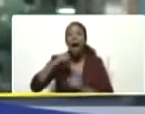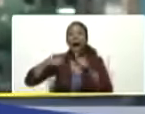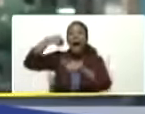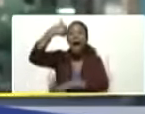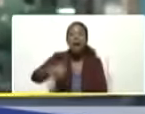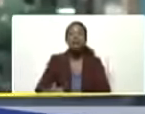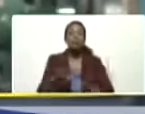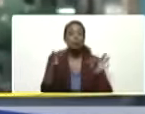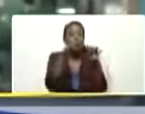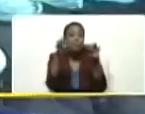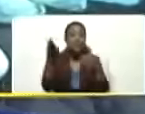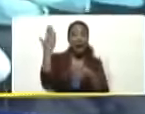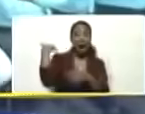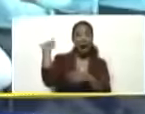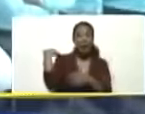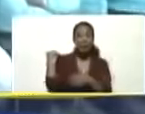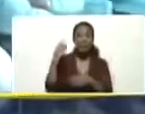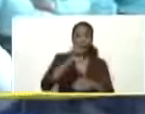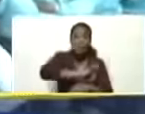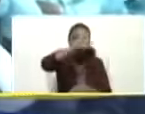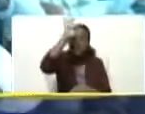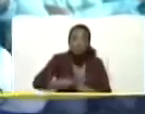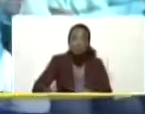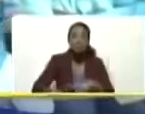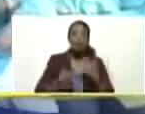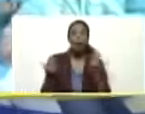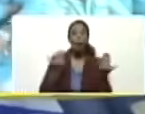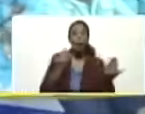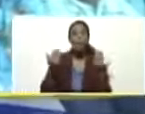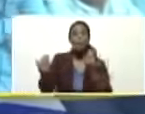que se mide este índice en el país.